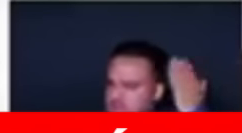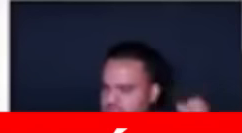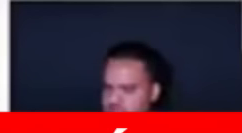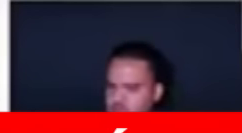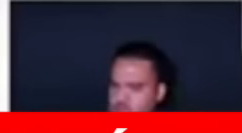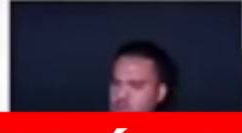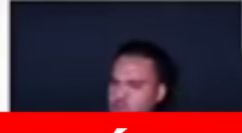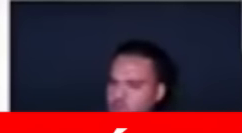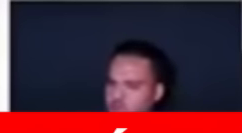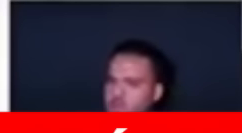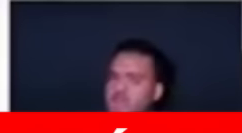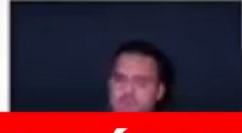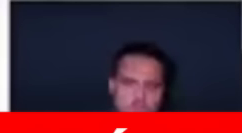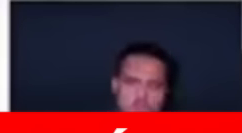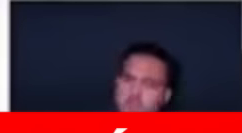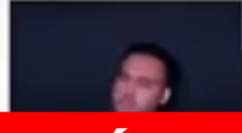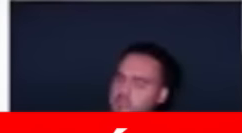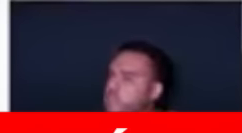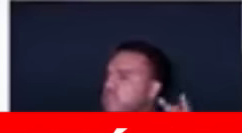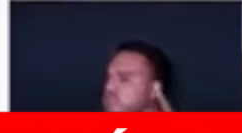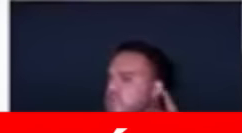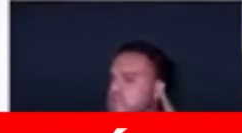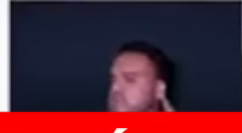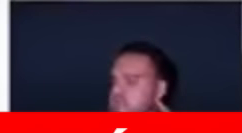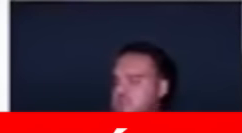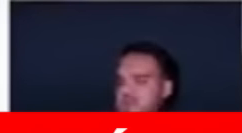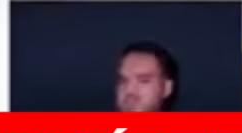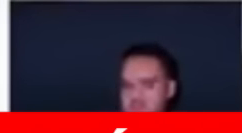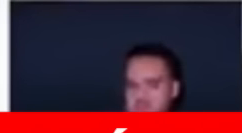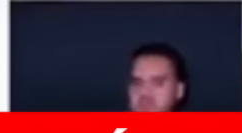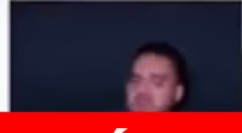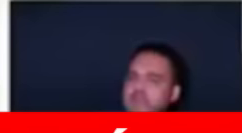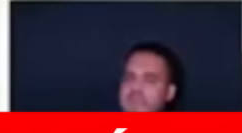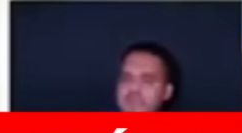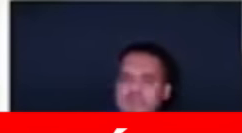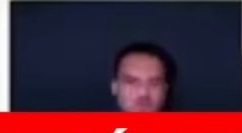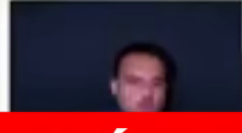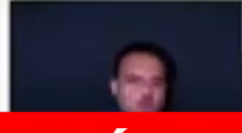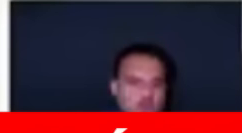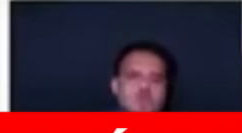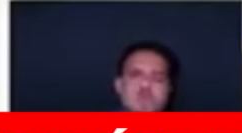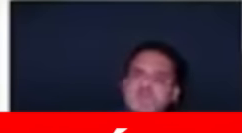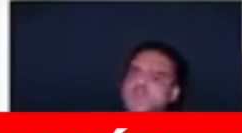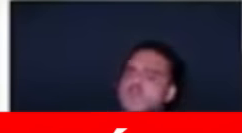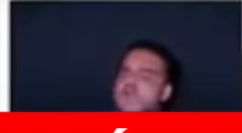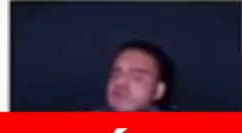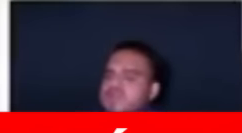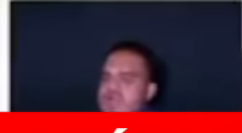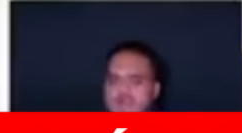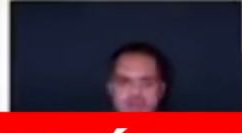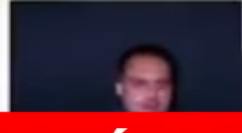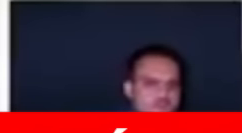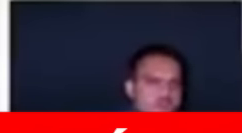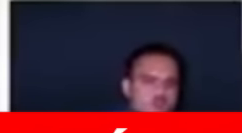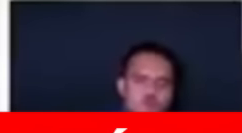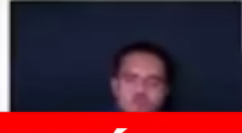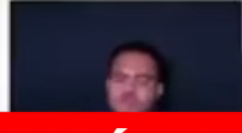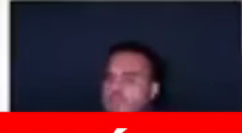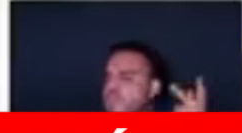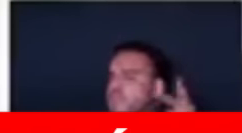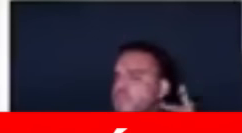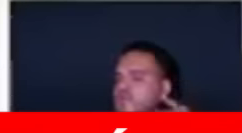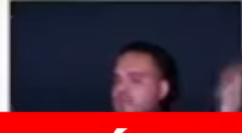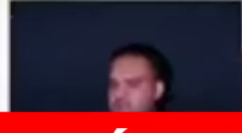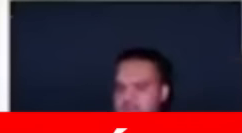de militante y luego de dirigente, porque me tocó negociar la reforma política que trajo